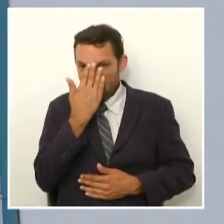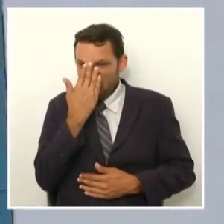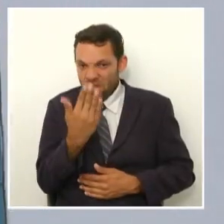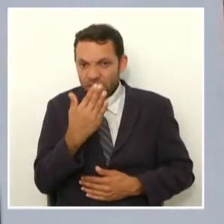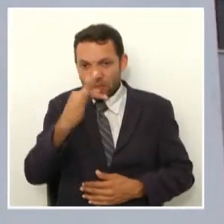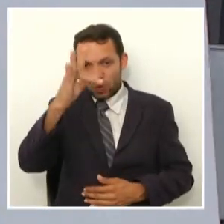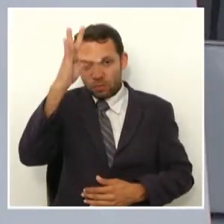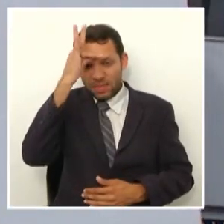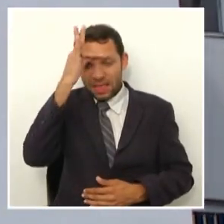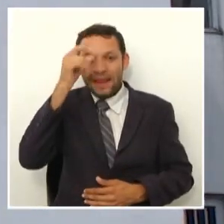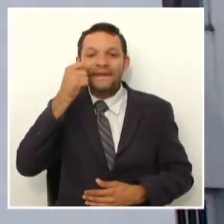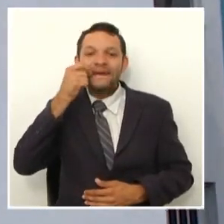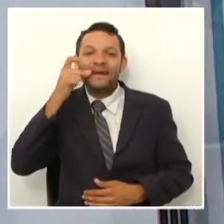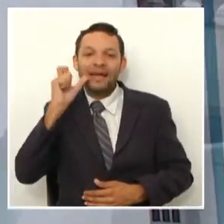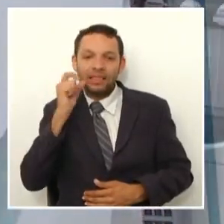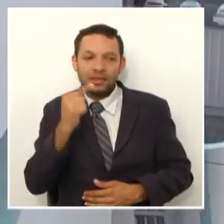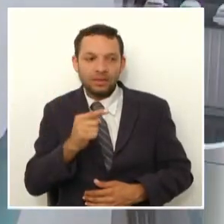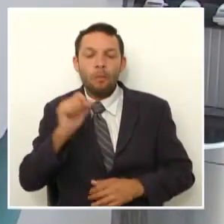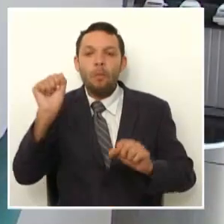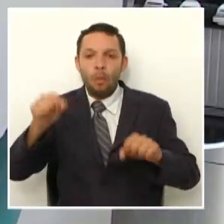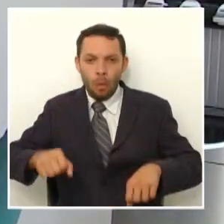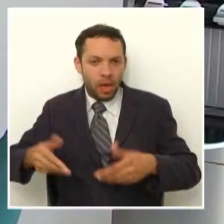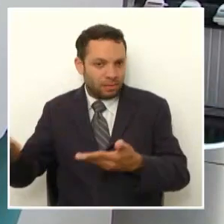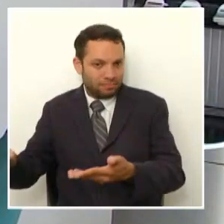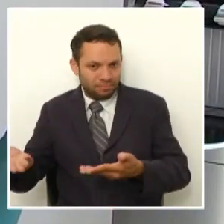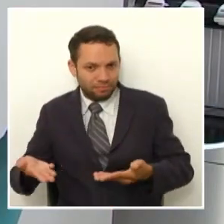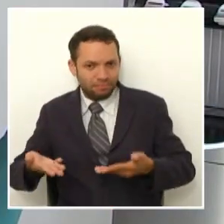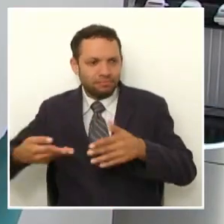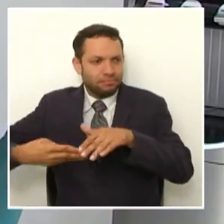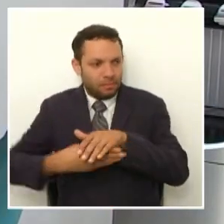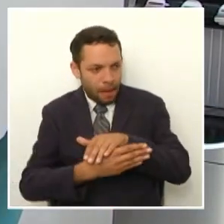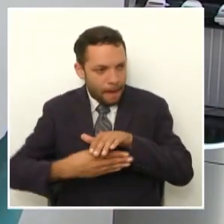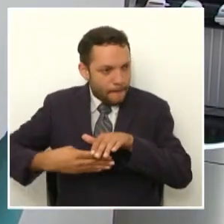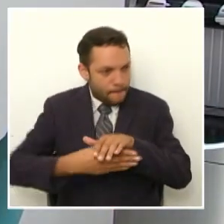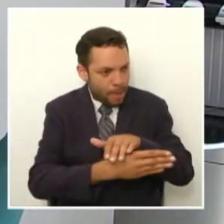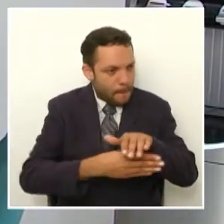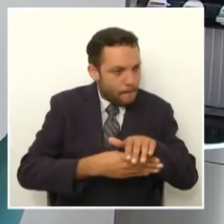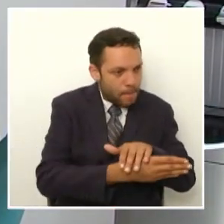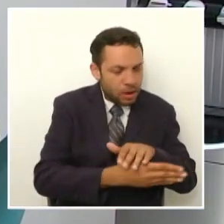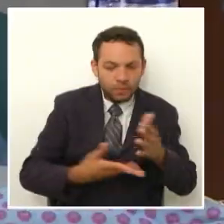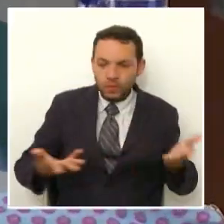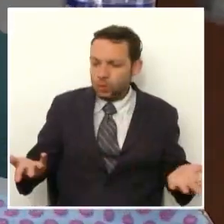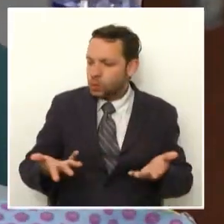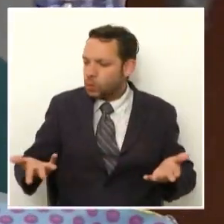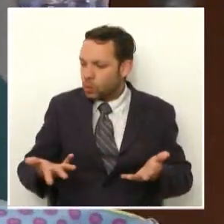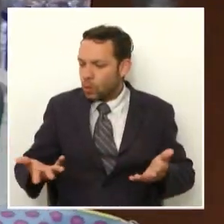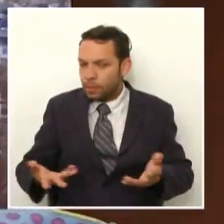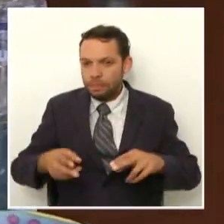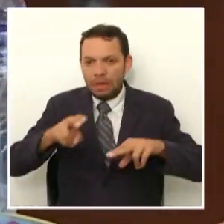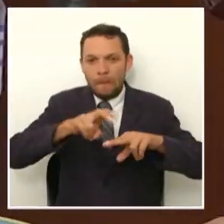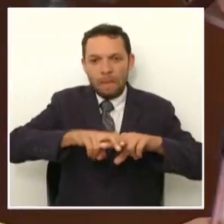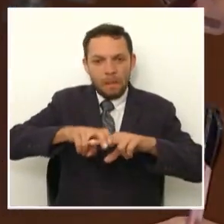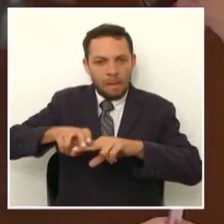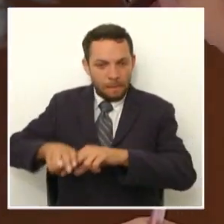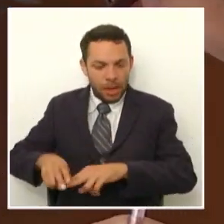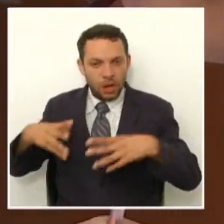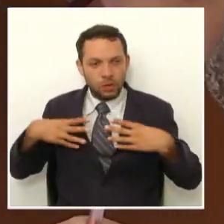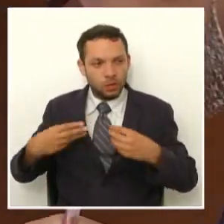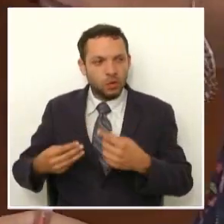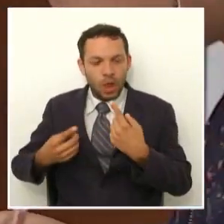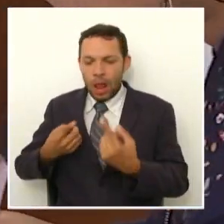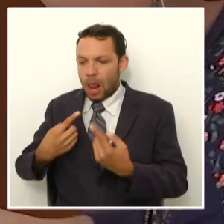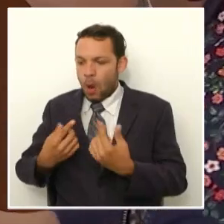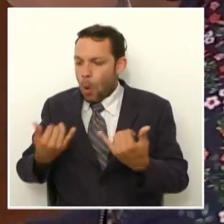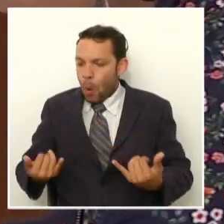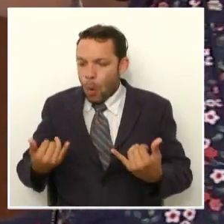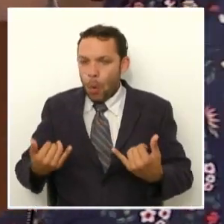una biblioteca. Y estamos en las banquitas y en las mesas de los estudiantes. Pero qué